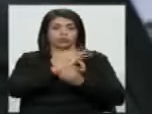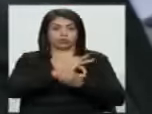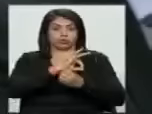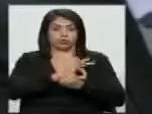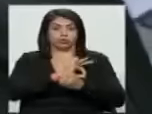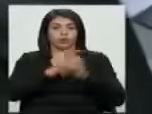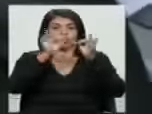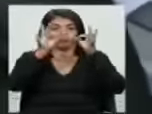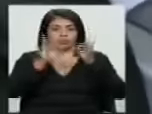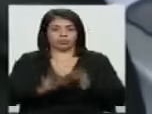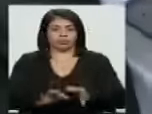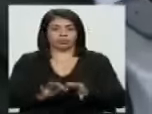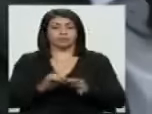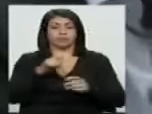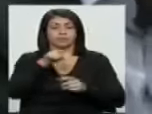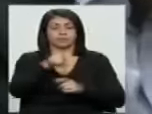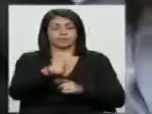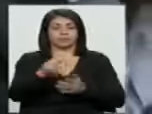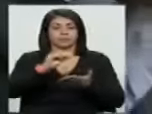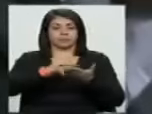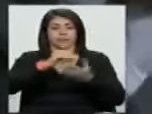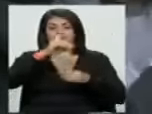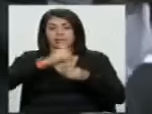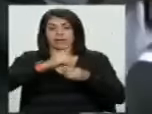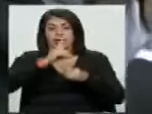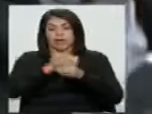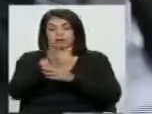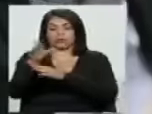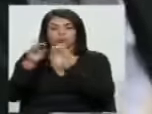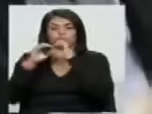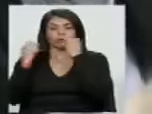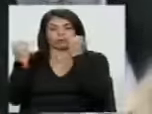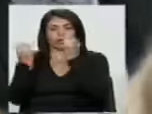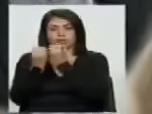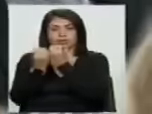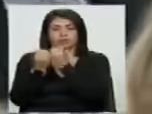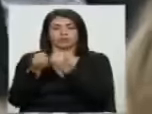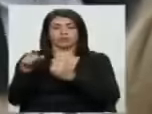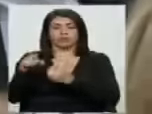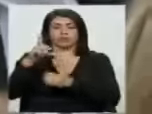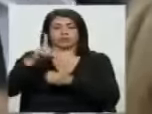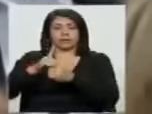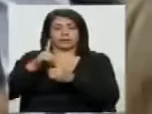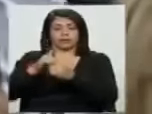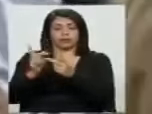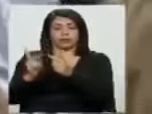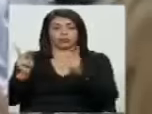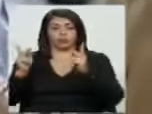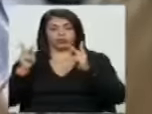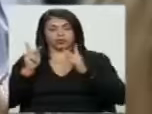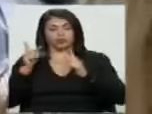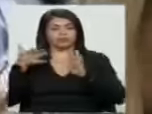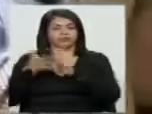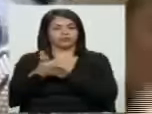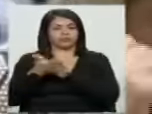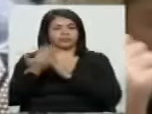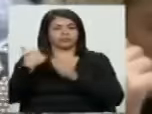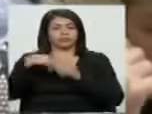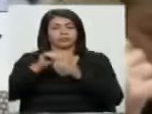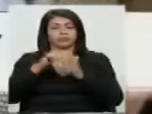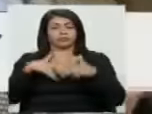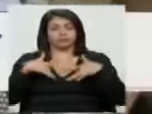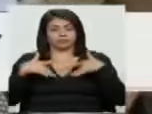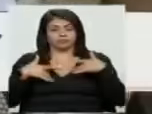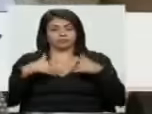deberán declarar con fines de registro ante el órgano competente en materia de registro público los siguientes